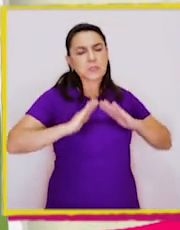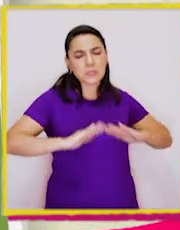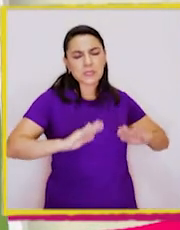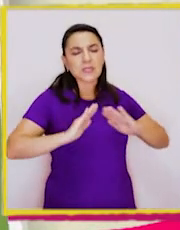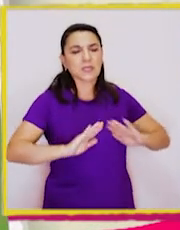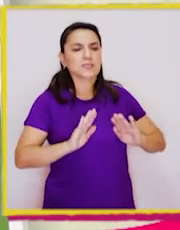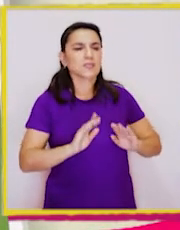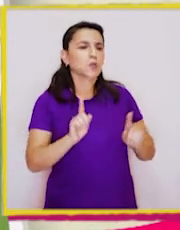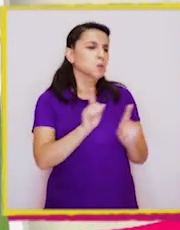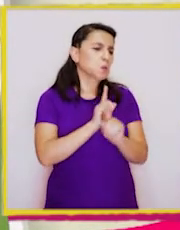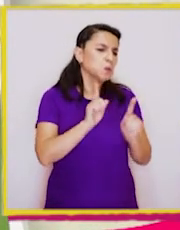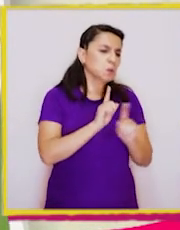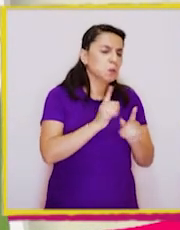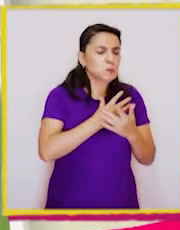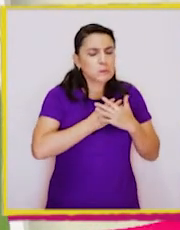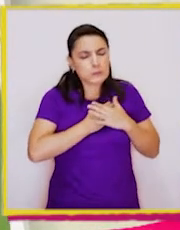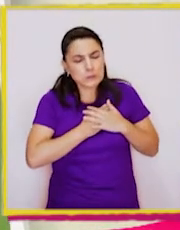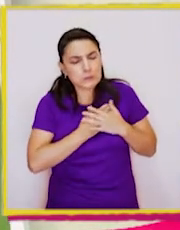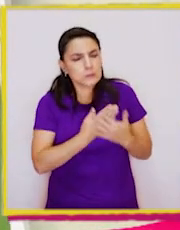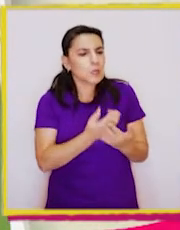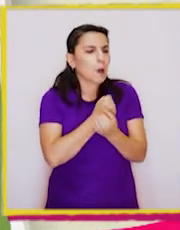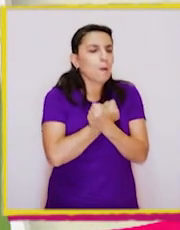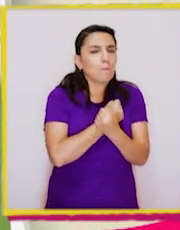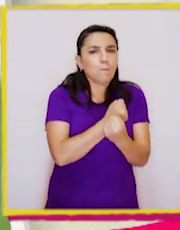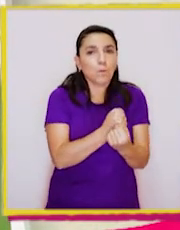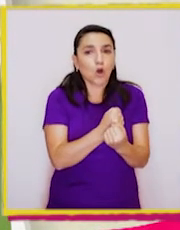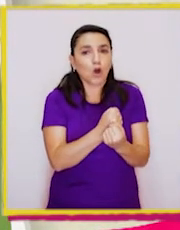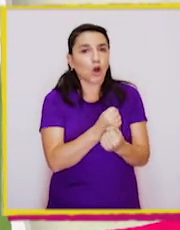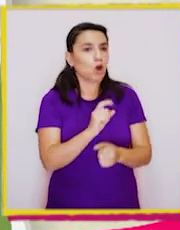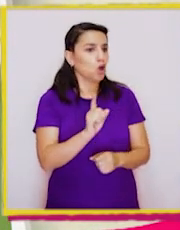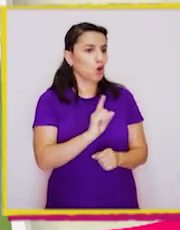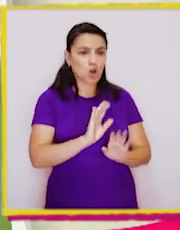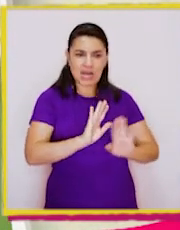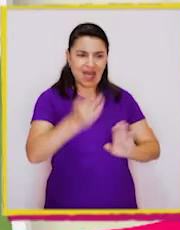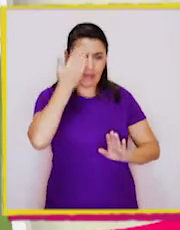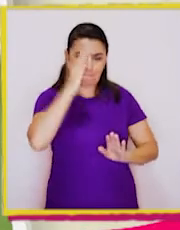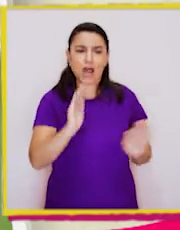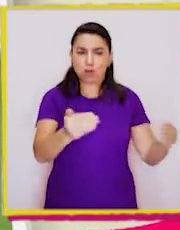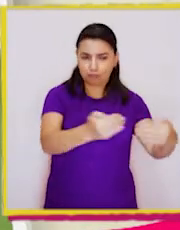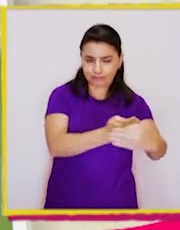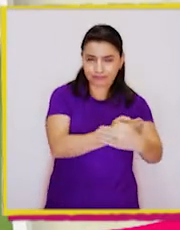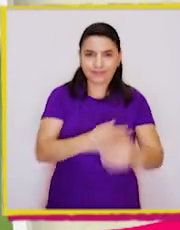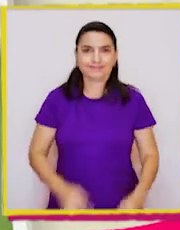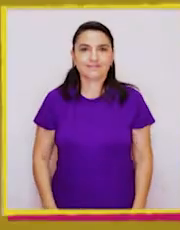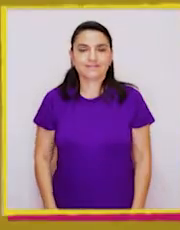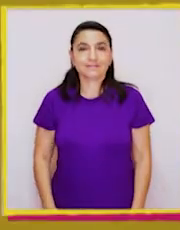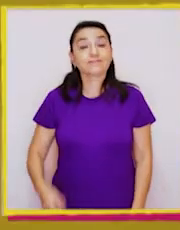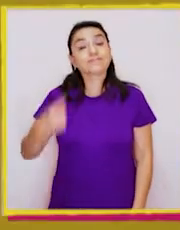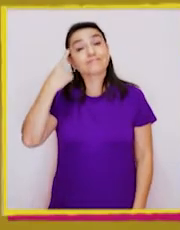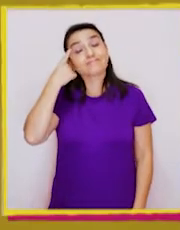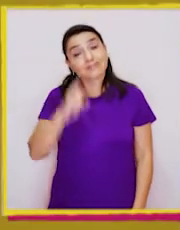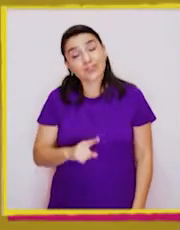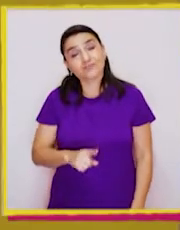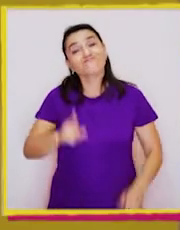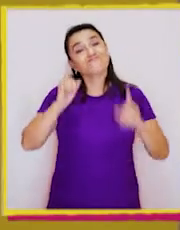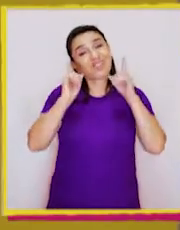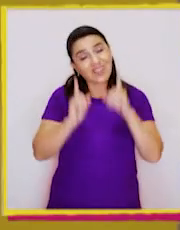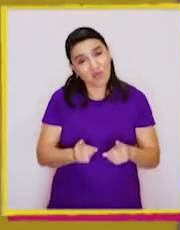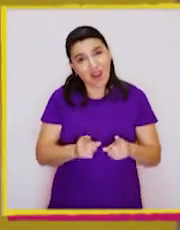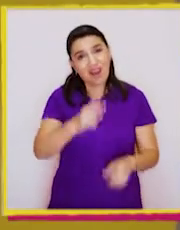tranquilizaba. No te angusties, mi amor, le decía. No permitiremos que nada te suceda. Pero aún